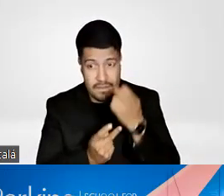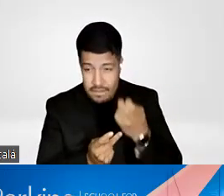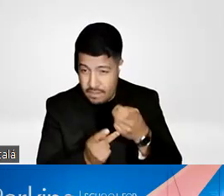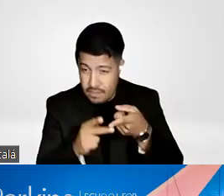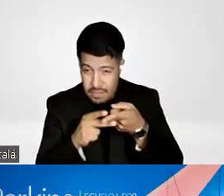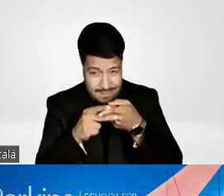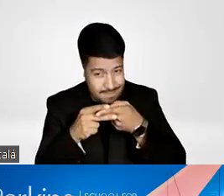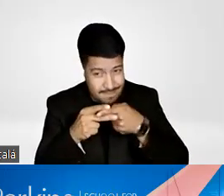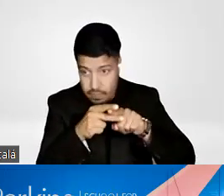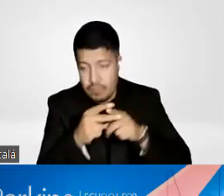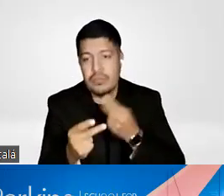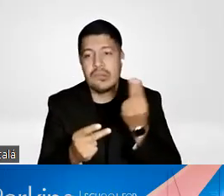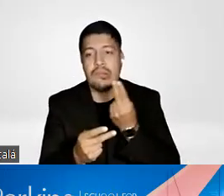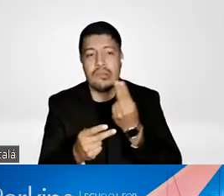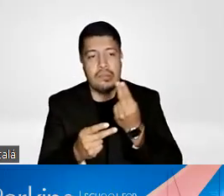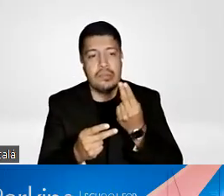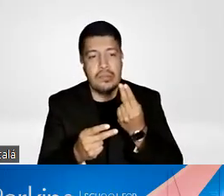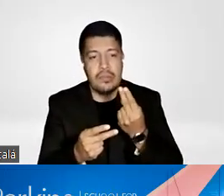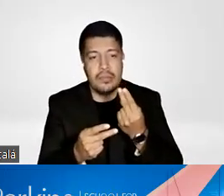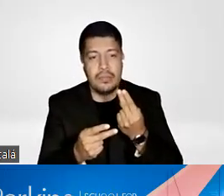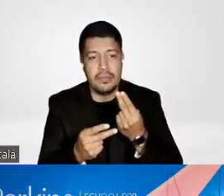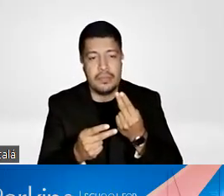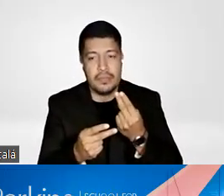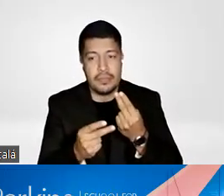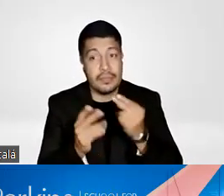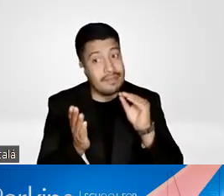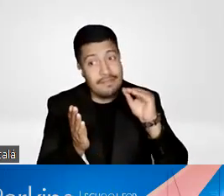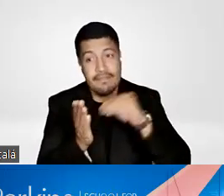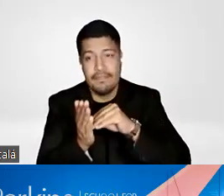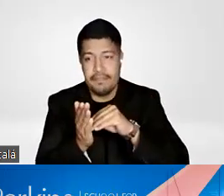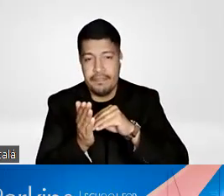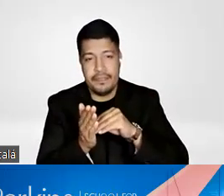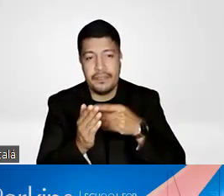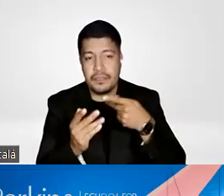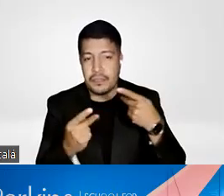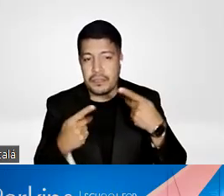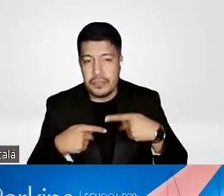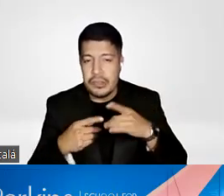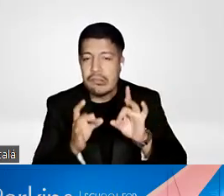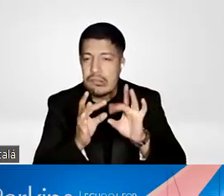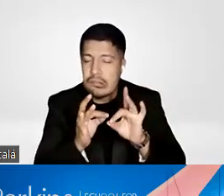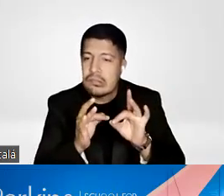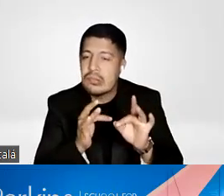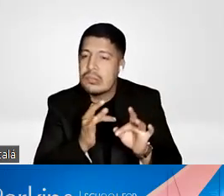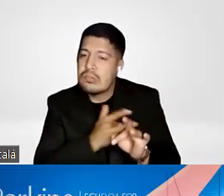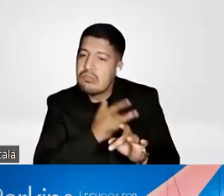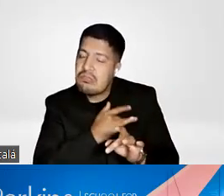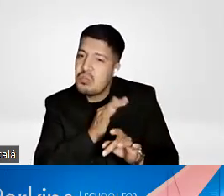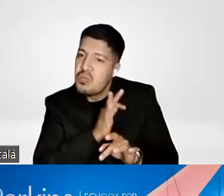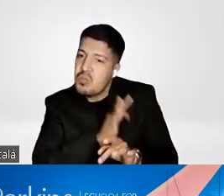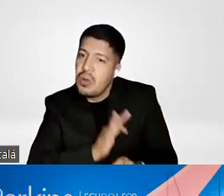establecer que la atención está dirigida a las personas con sospecha o trastorno del neurodesarrollo propiamente clasificados en